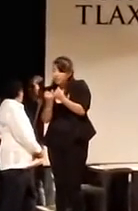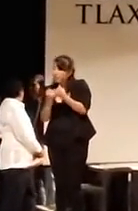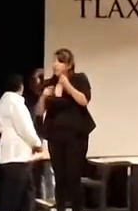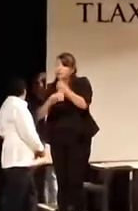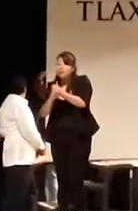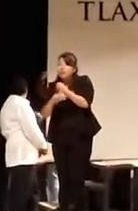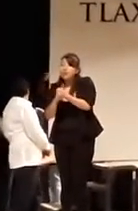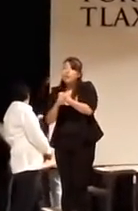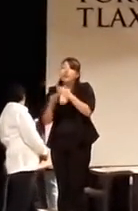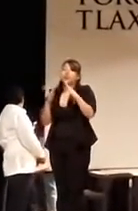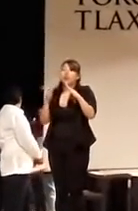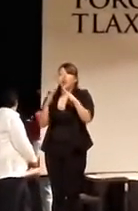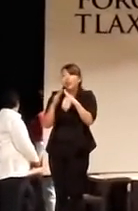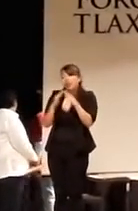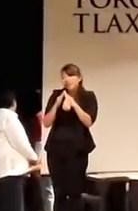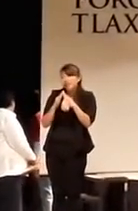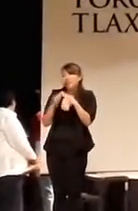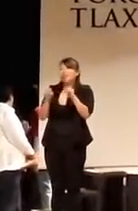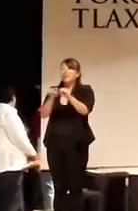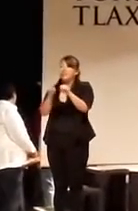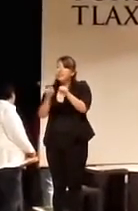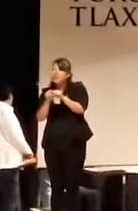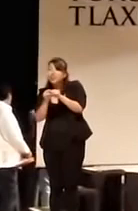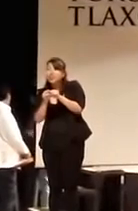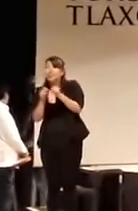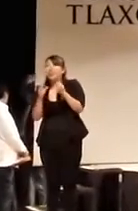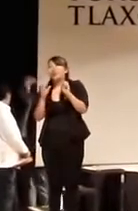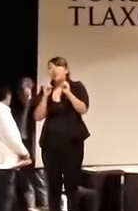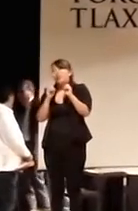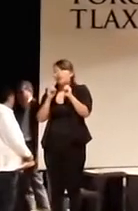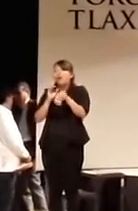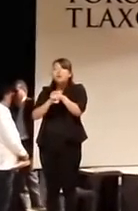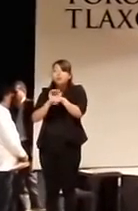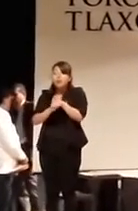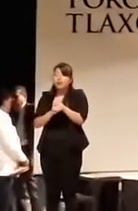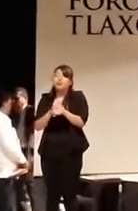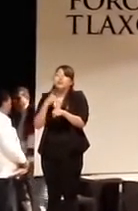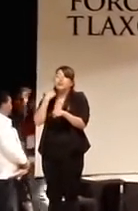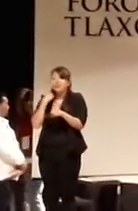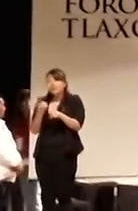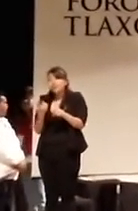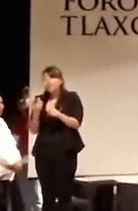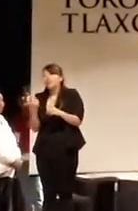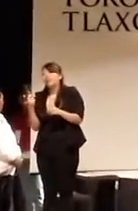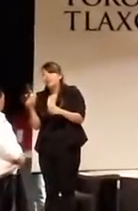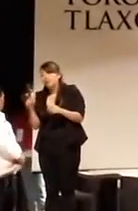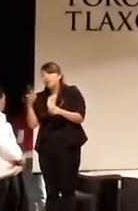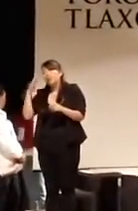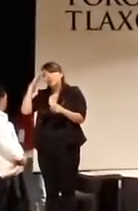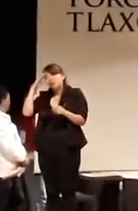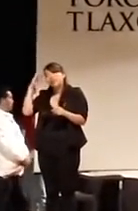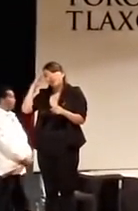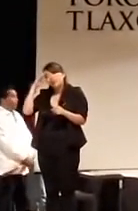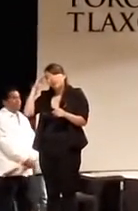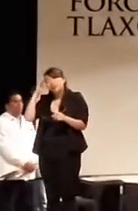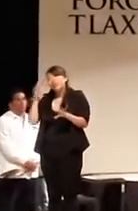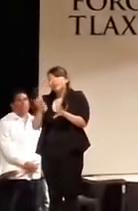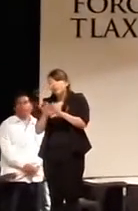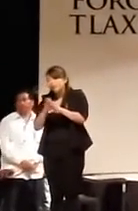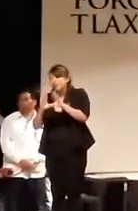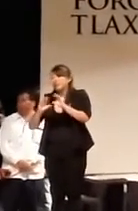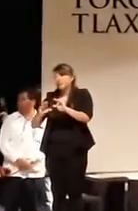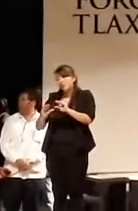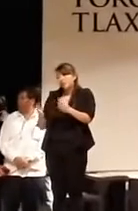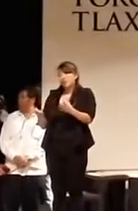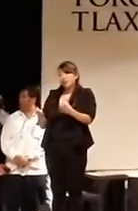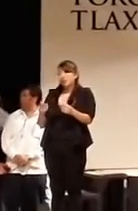De ninguna forma son los mismos niños y jóvenes que fuimos, pero tampoco son los que nosotros queremos que sean. Han